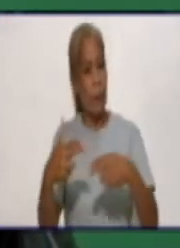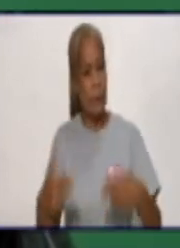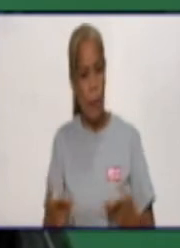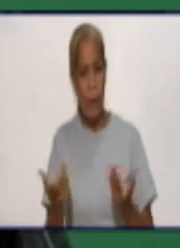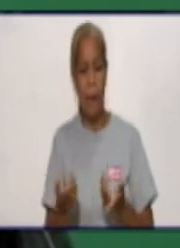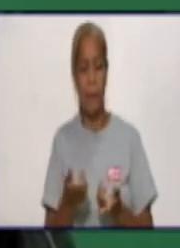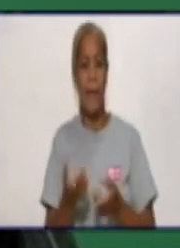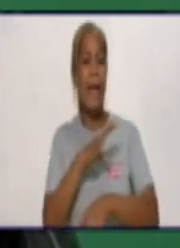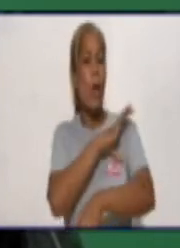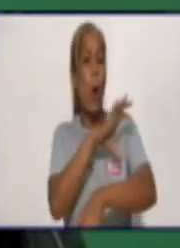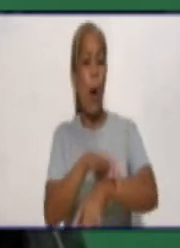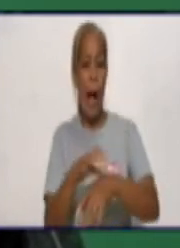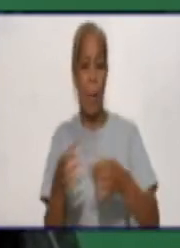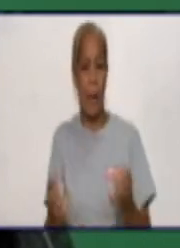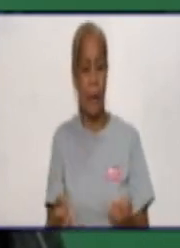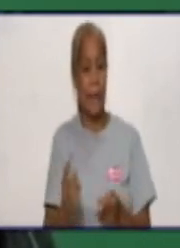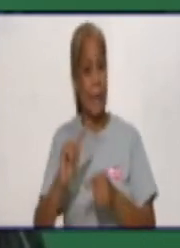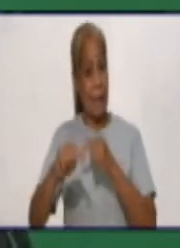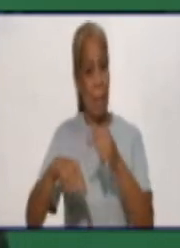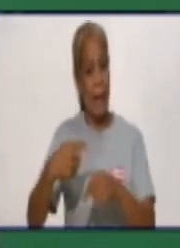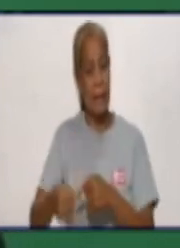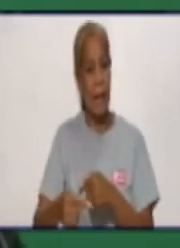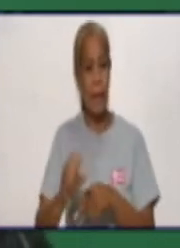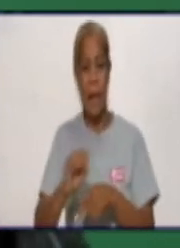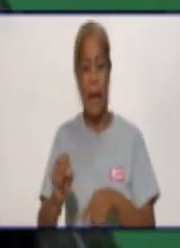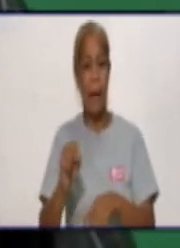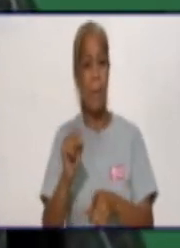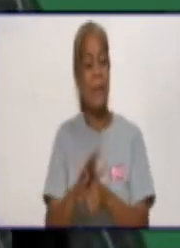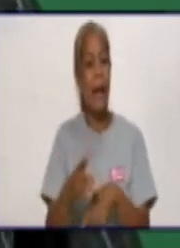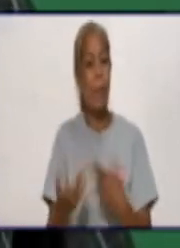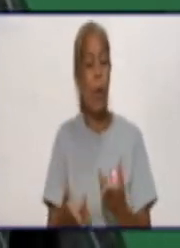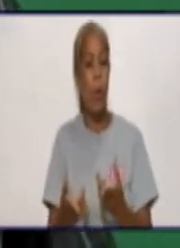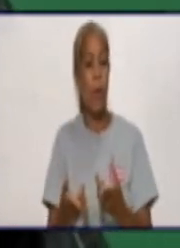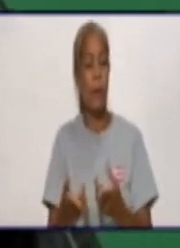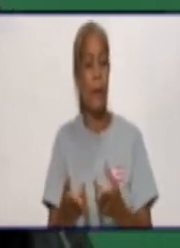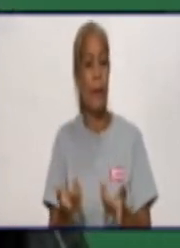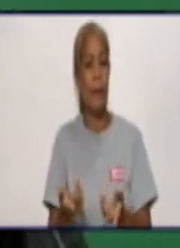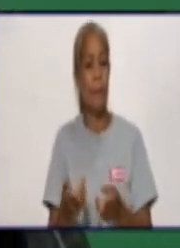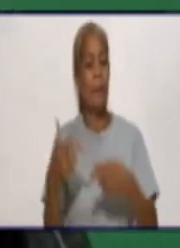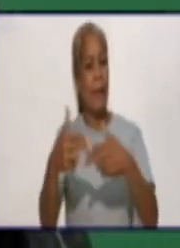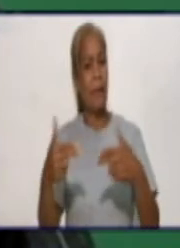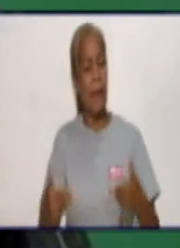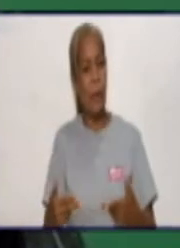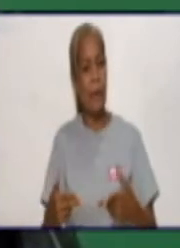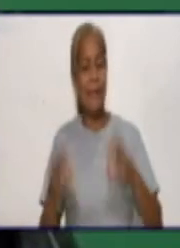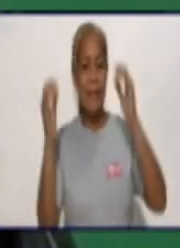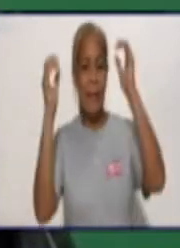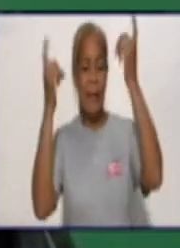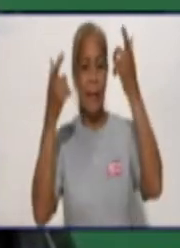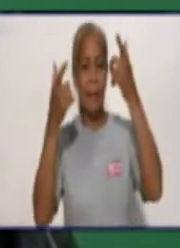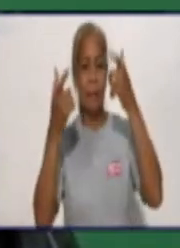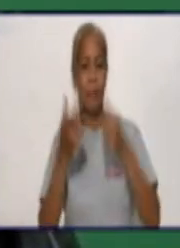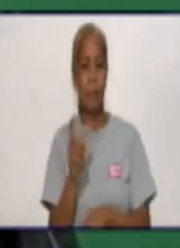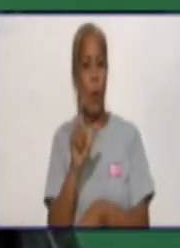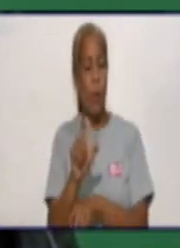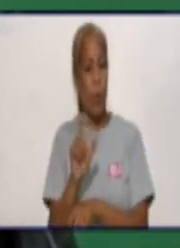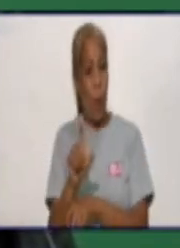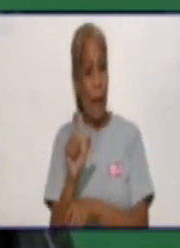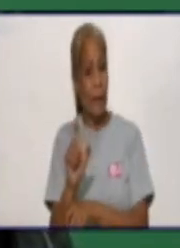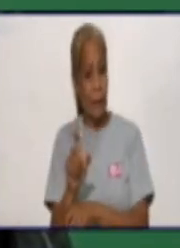implementando por ejemplo ya mañana empezamos con el cabaret the wire o natural a prestar servicios y poco a poco vamos implementando en